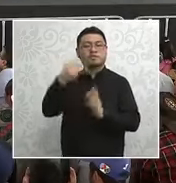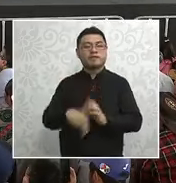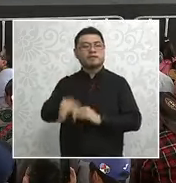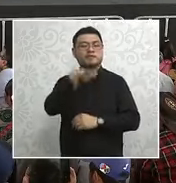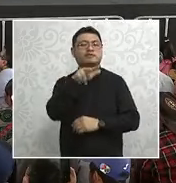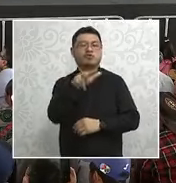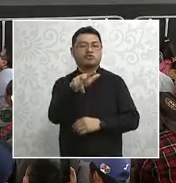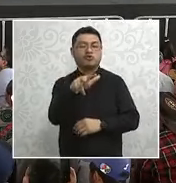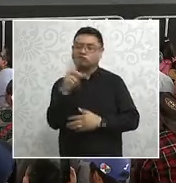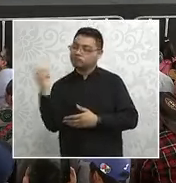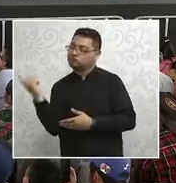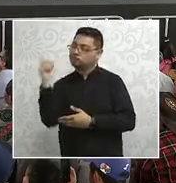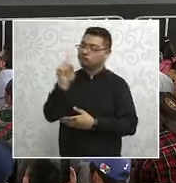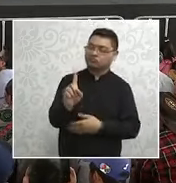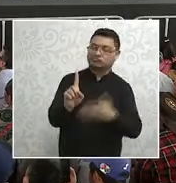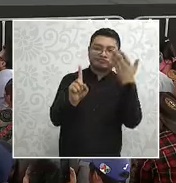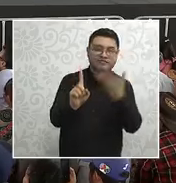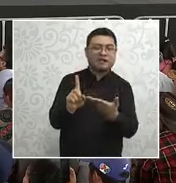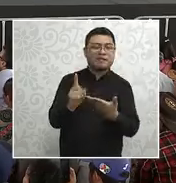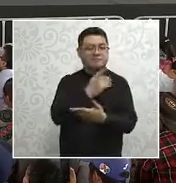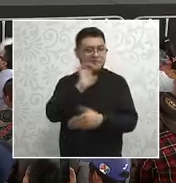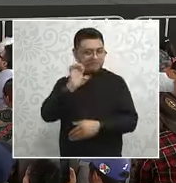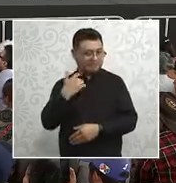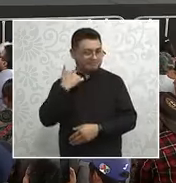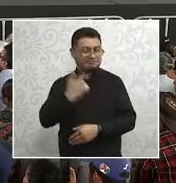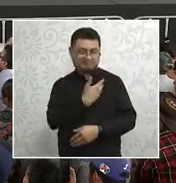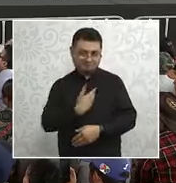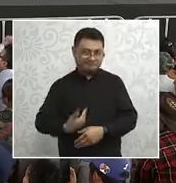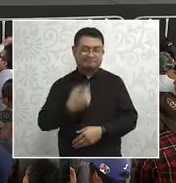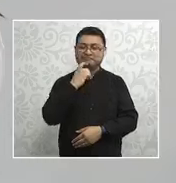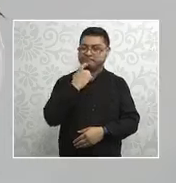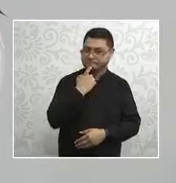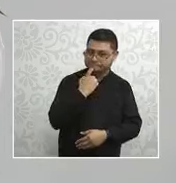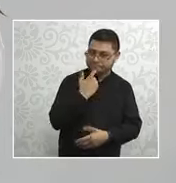presidente Andrés Manuel López Obrador y